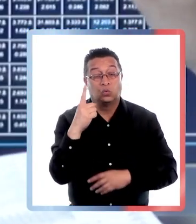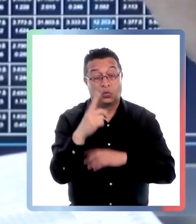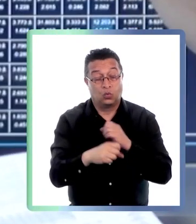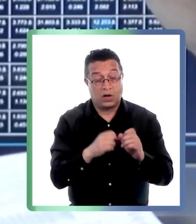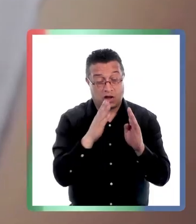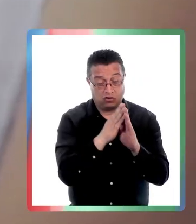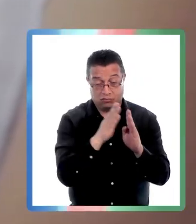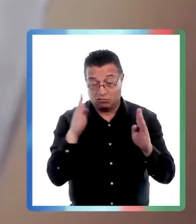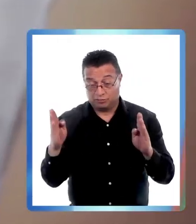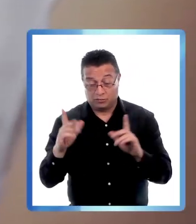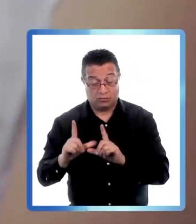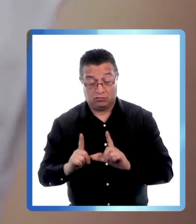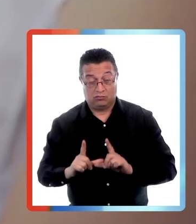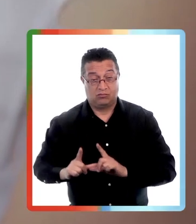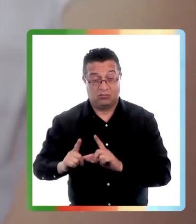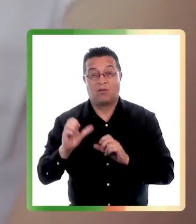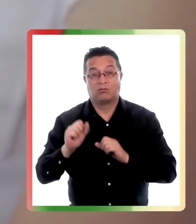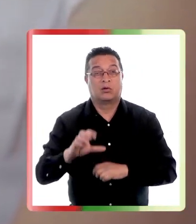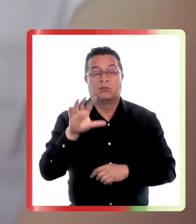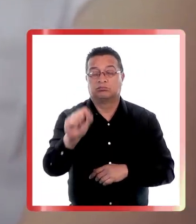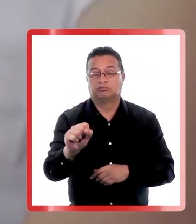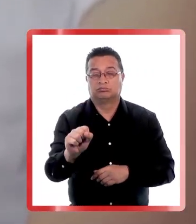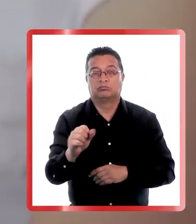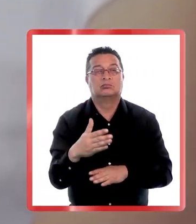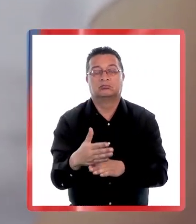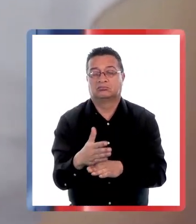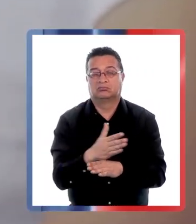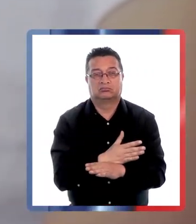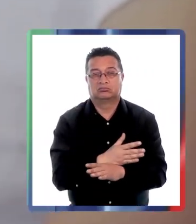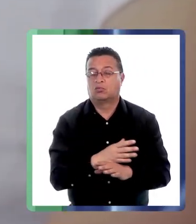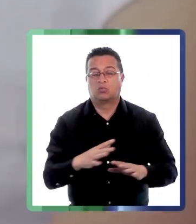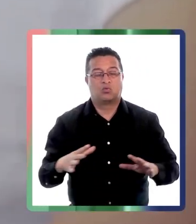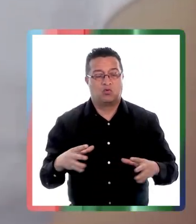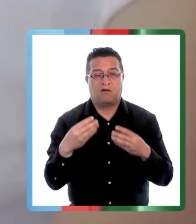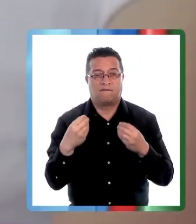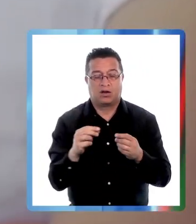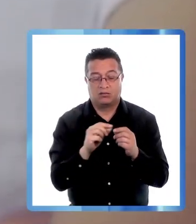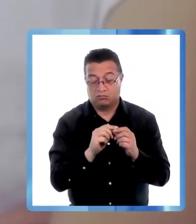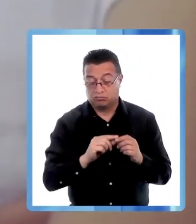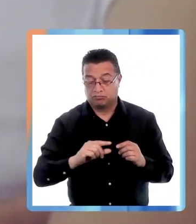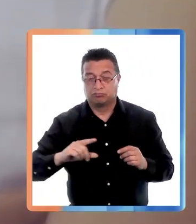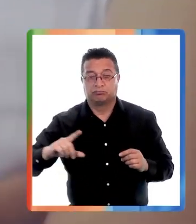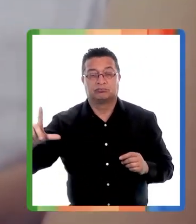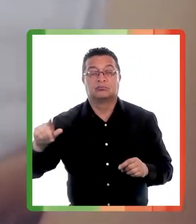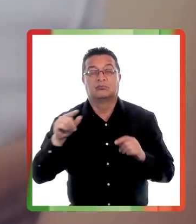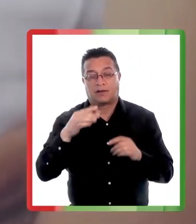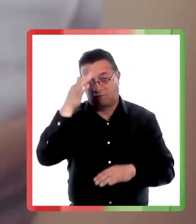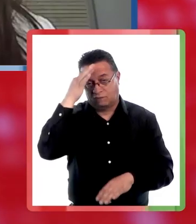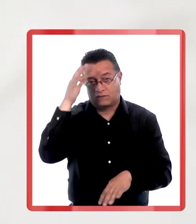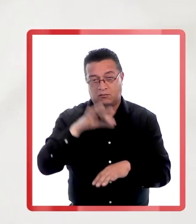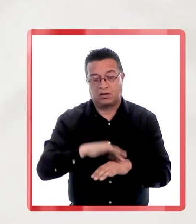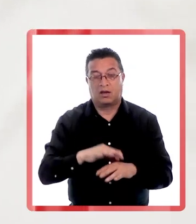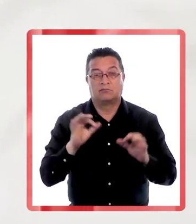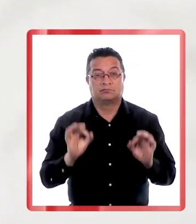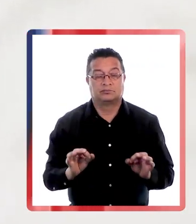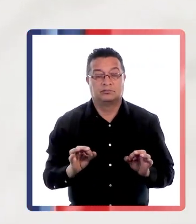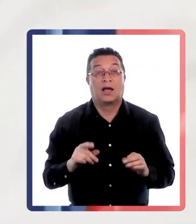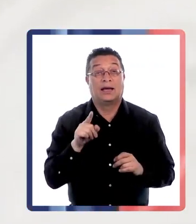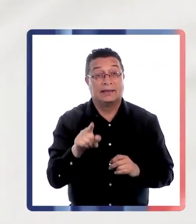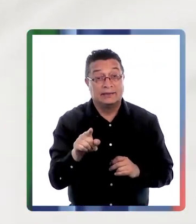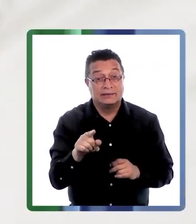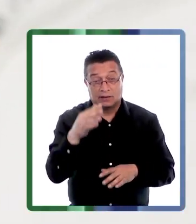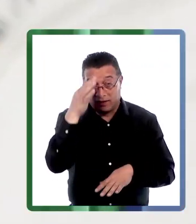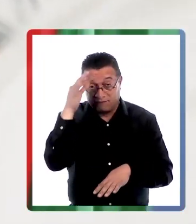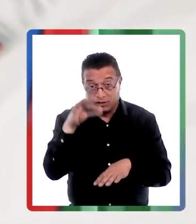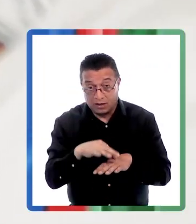un intervalo de 1 año entre mamografías permite detectar en una etapa súper inicial la enfermedad. Y